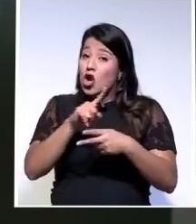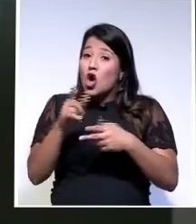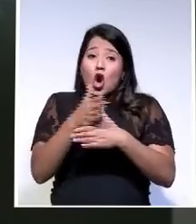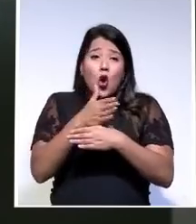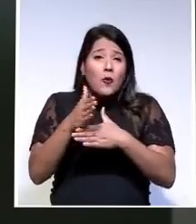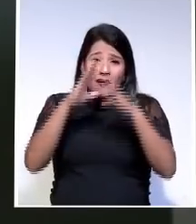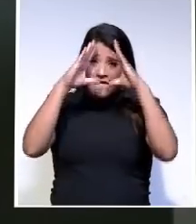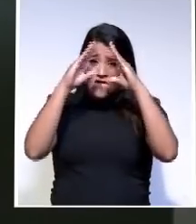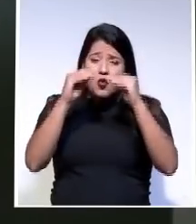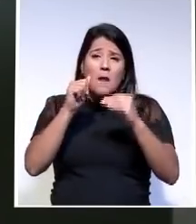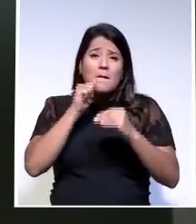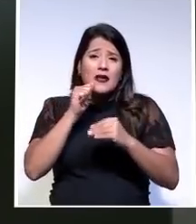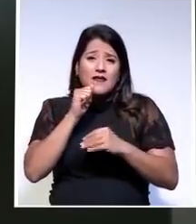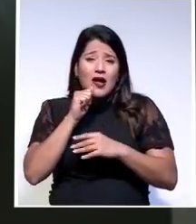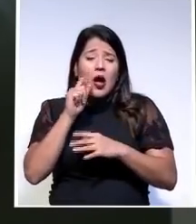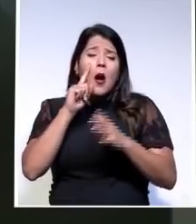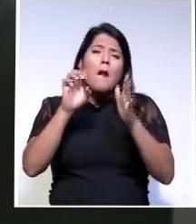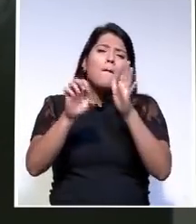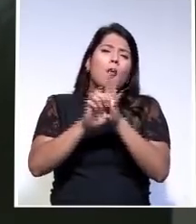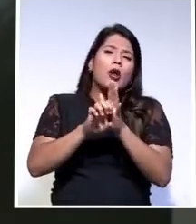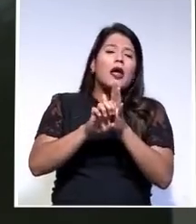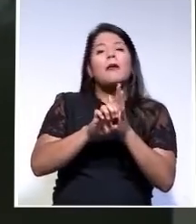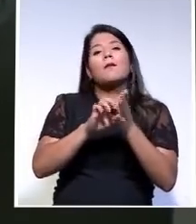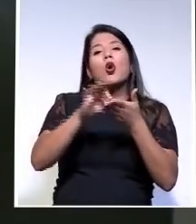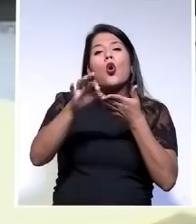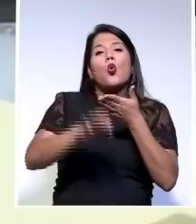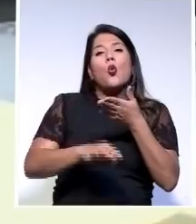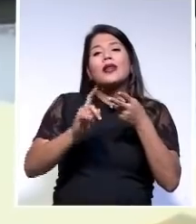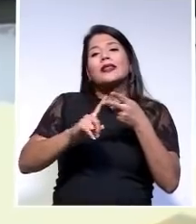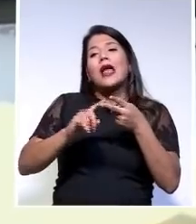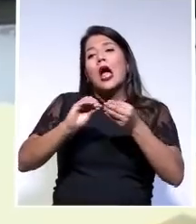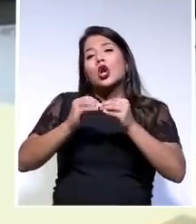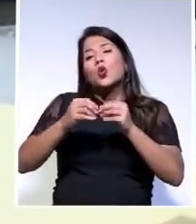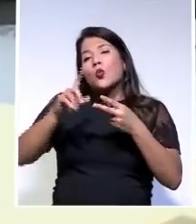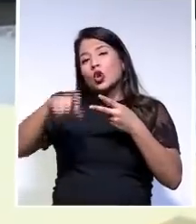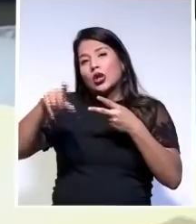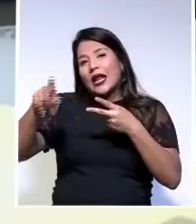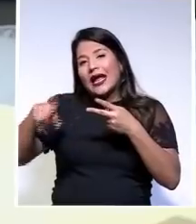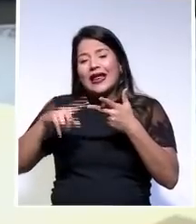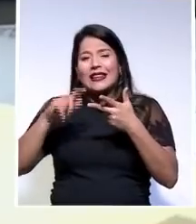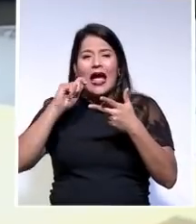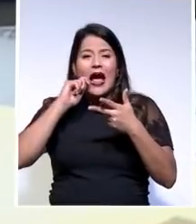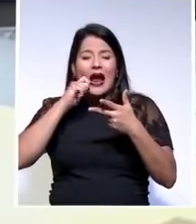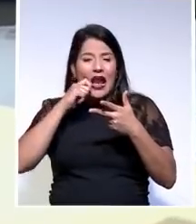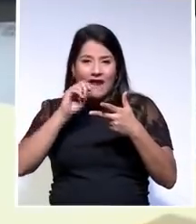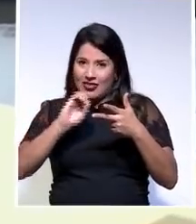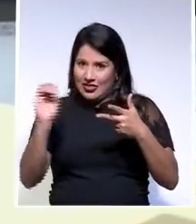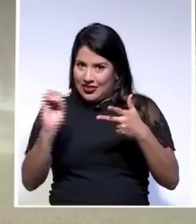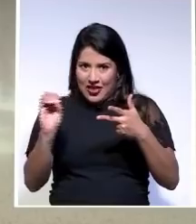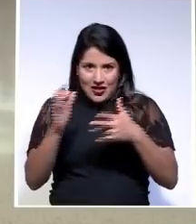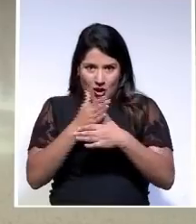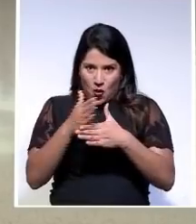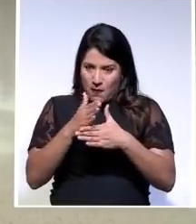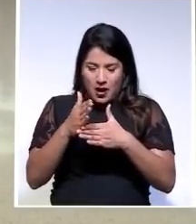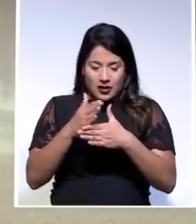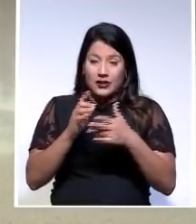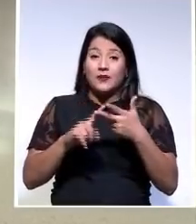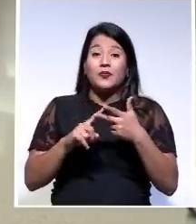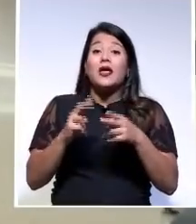confidencial, por ejemplo, cuentas, número de sus tarjetas de débito y crédito y claves, entre otras. Además, utilice una contraseña